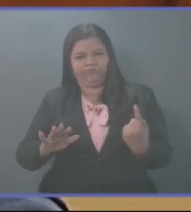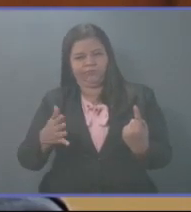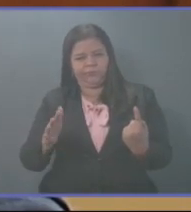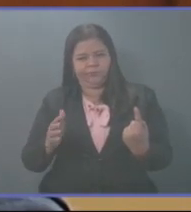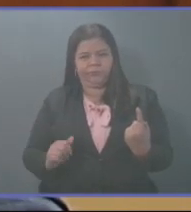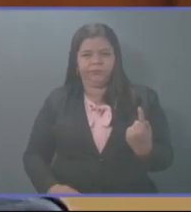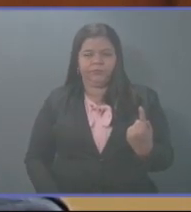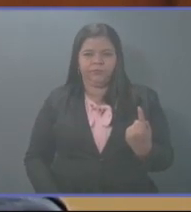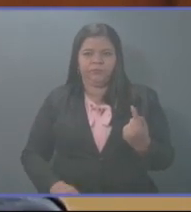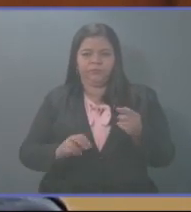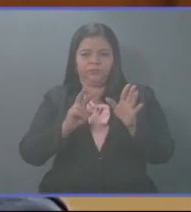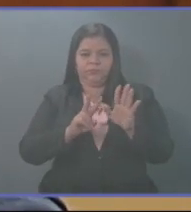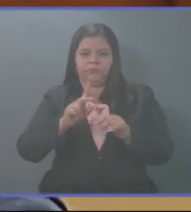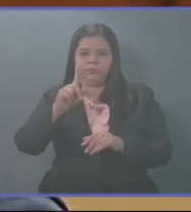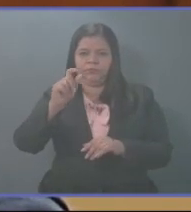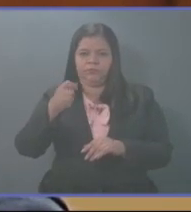aproximadamente